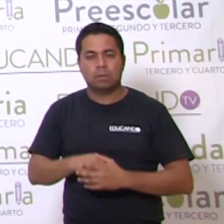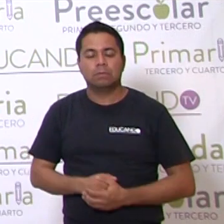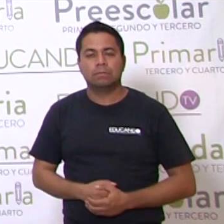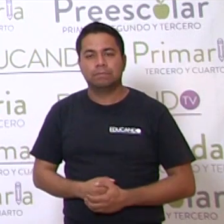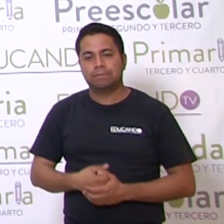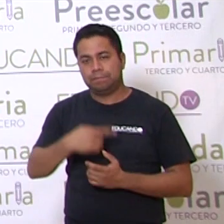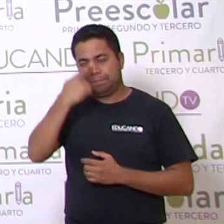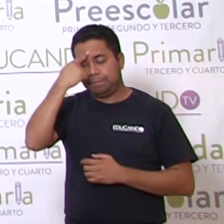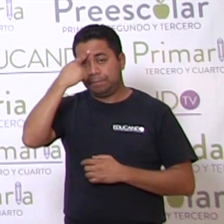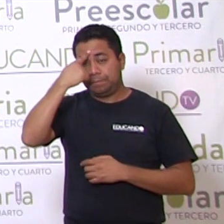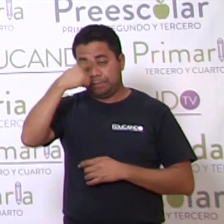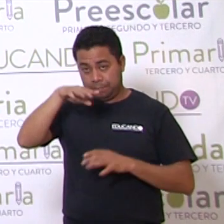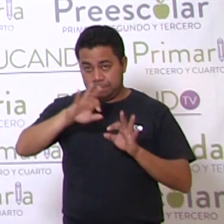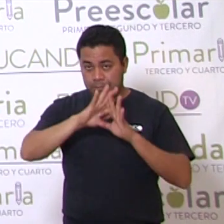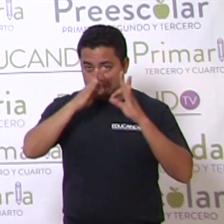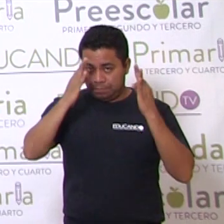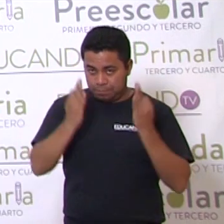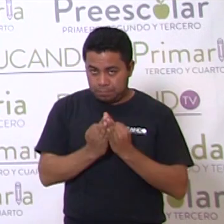la forma